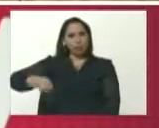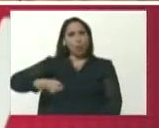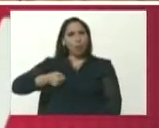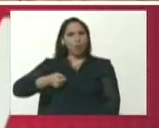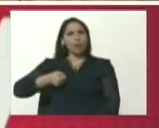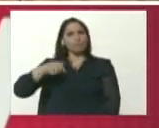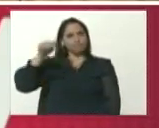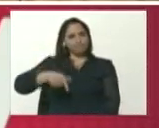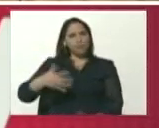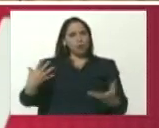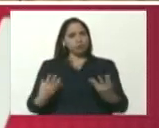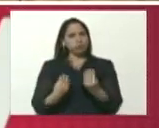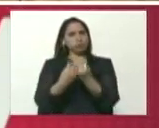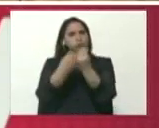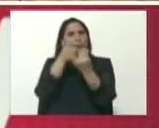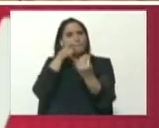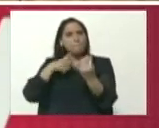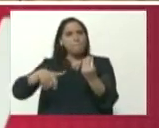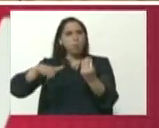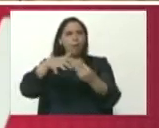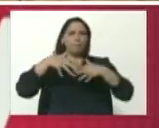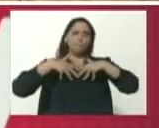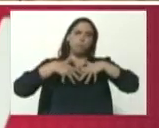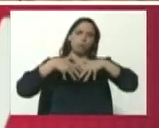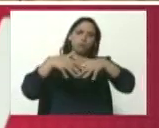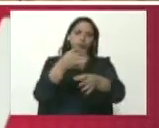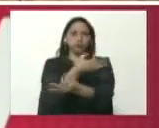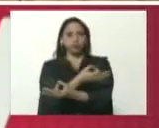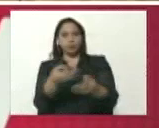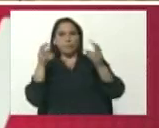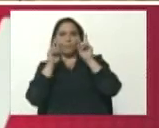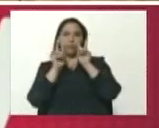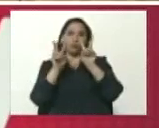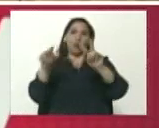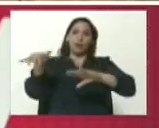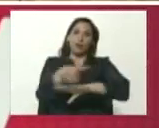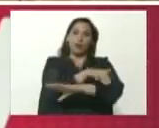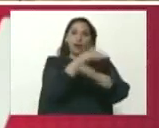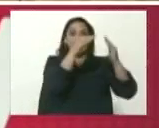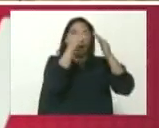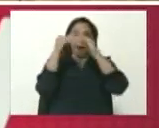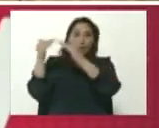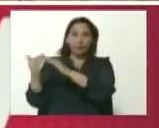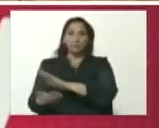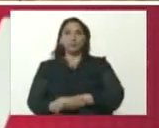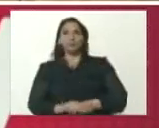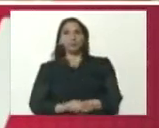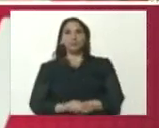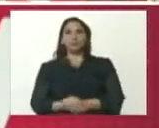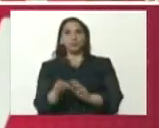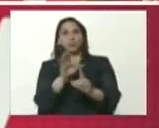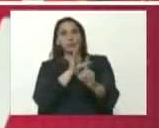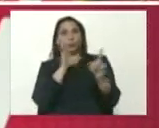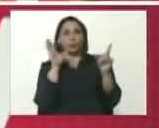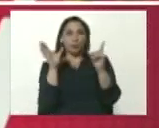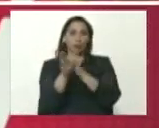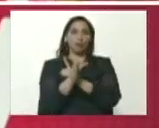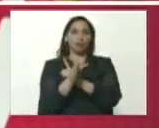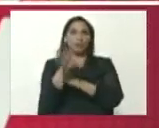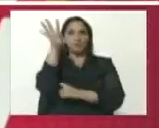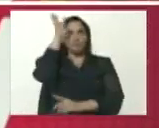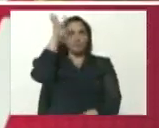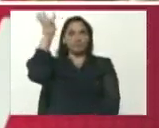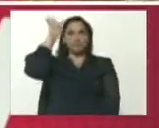compañía de un pueblo militante maravilloso, en la Casa de la Cultura Robert